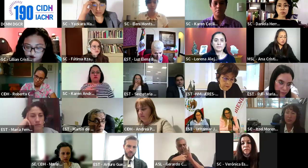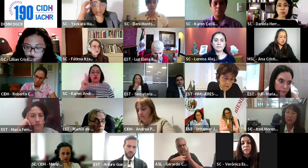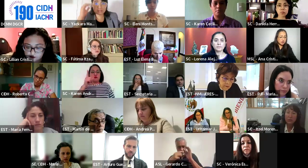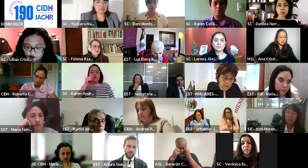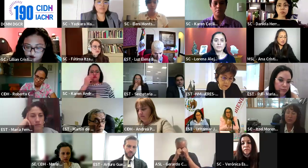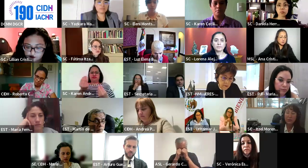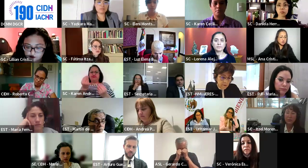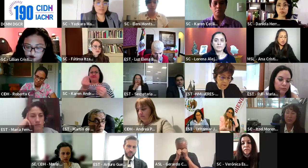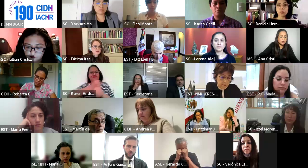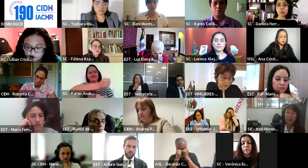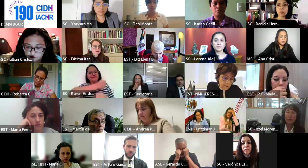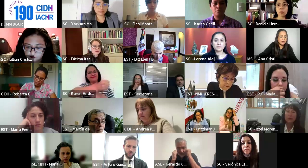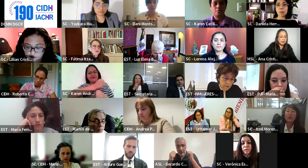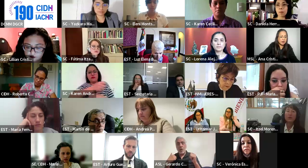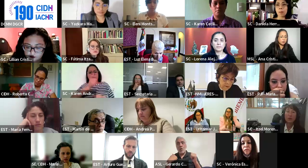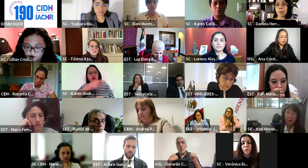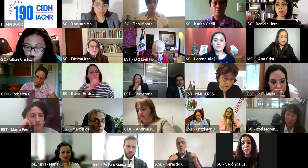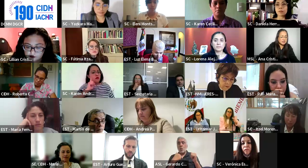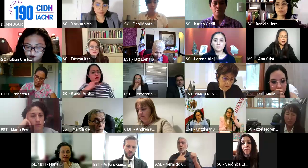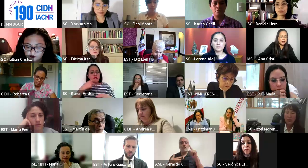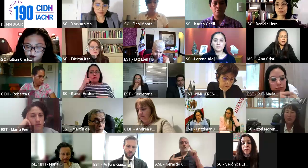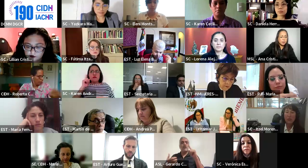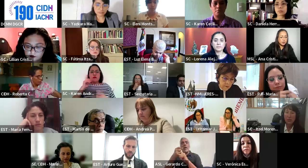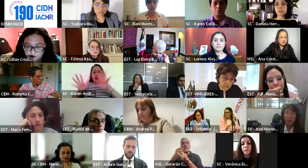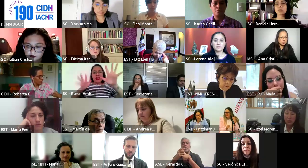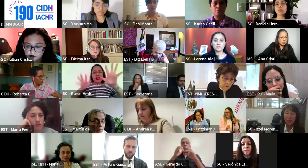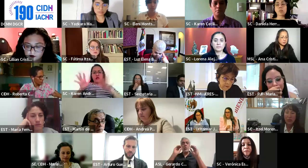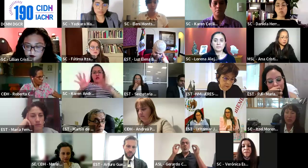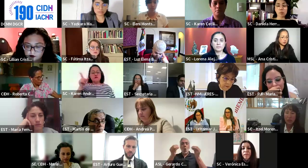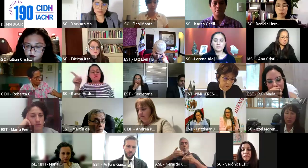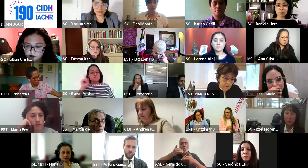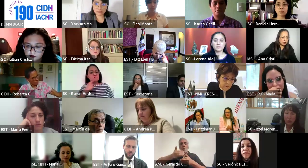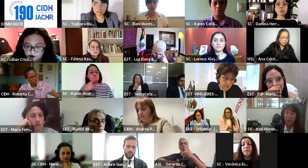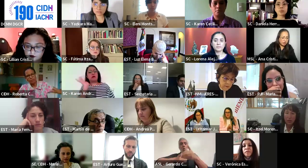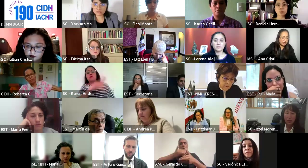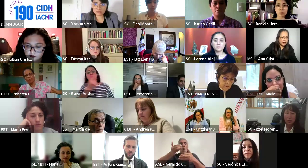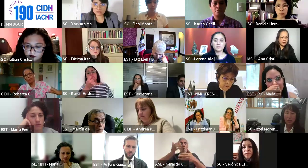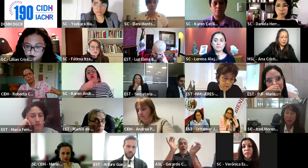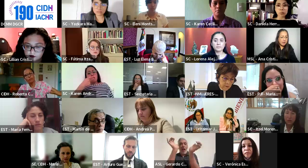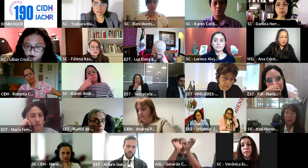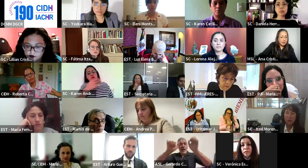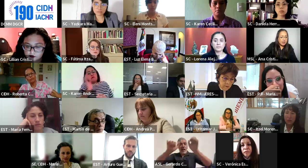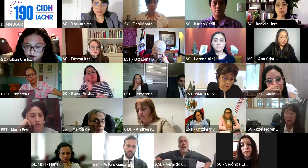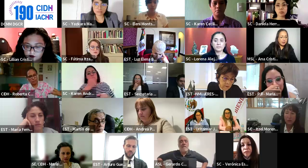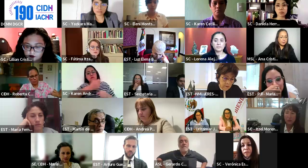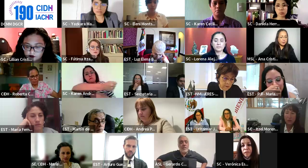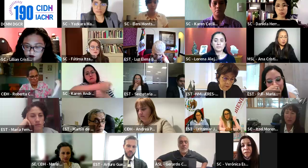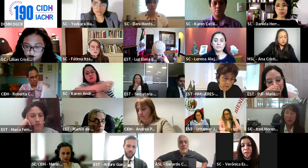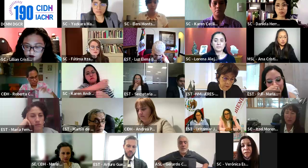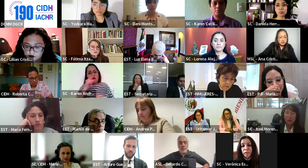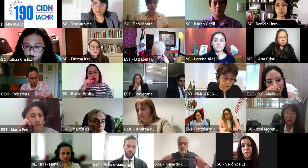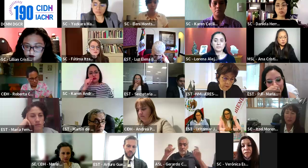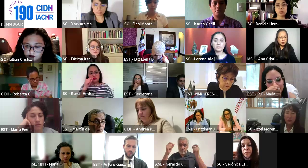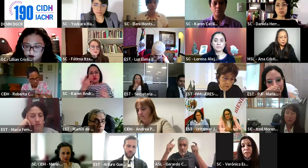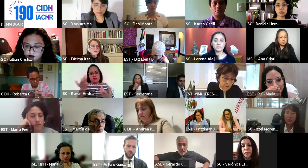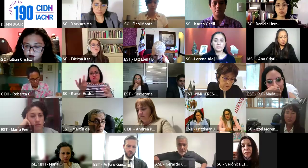detener a las personas sordas. Al esposarlos, pues no hay manera de comunicarse porque es con las manos con las que se comunican.